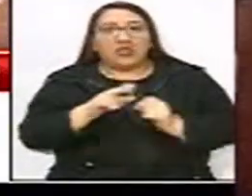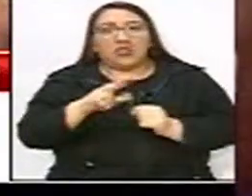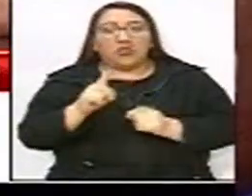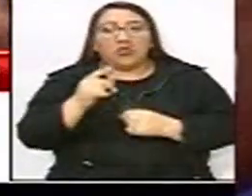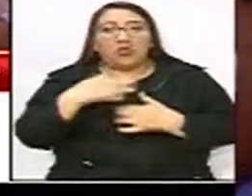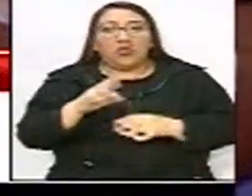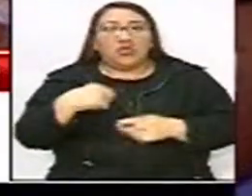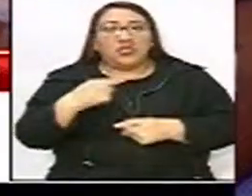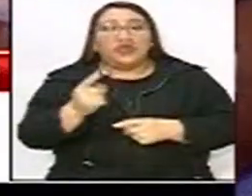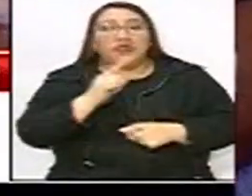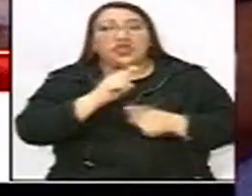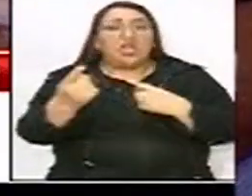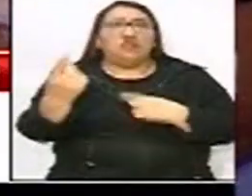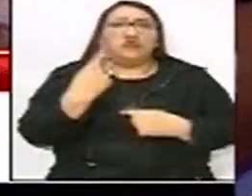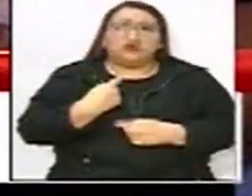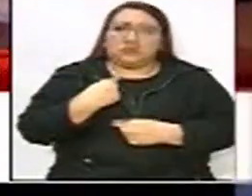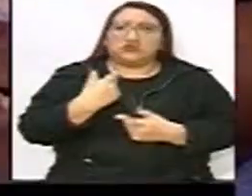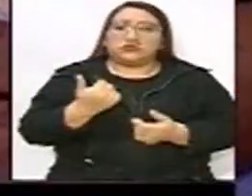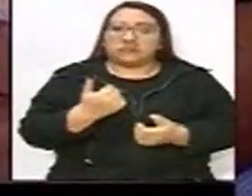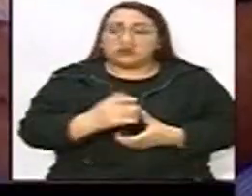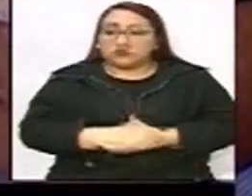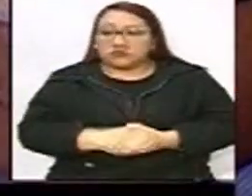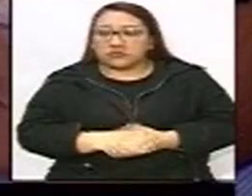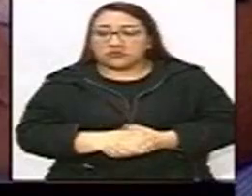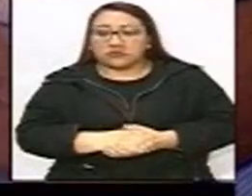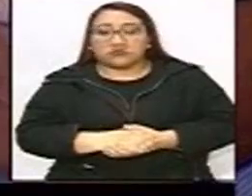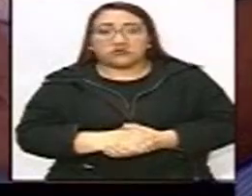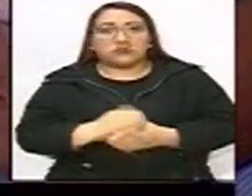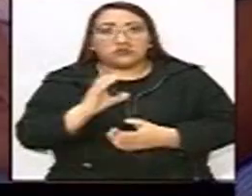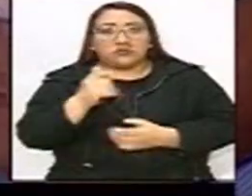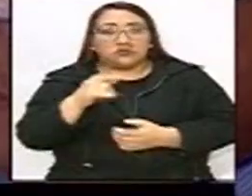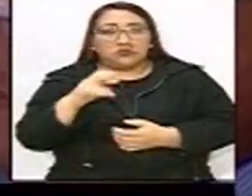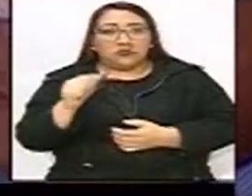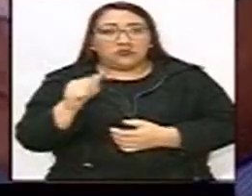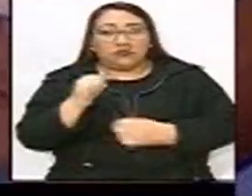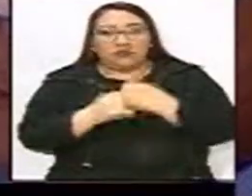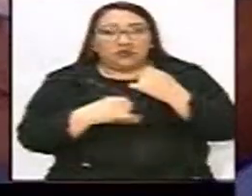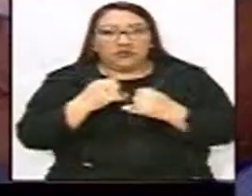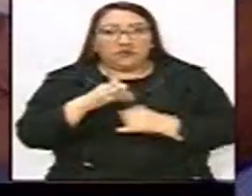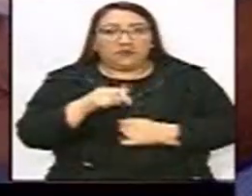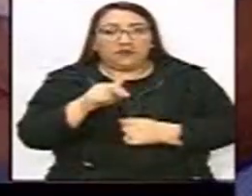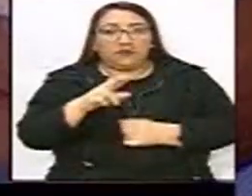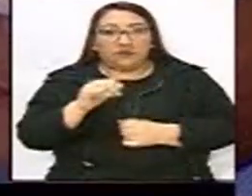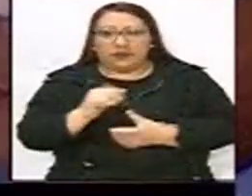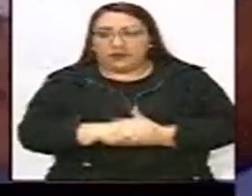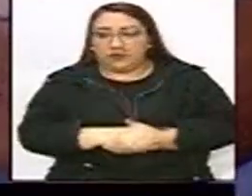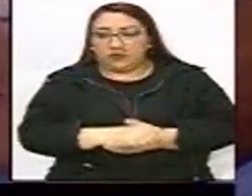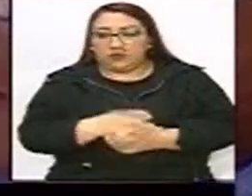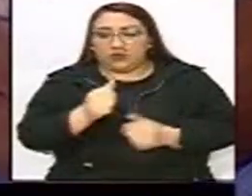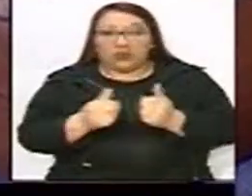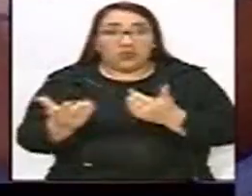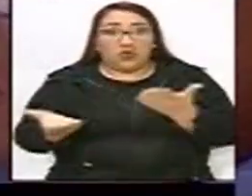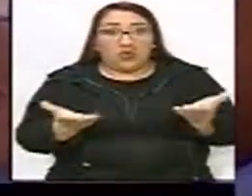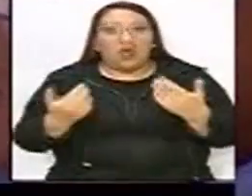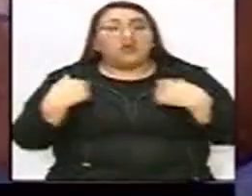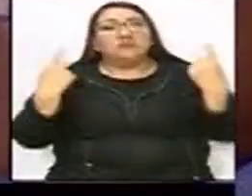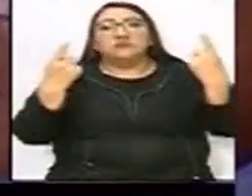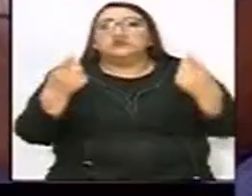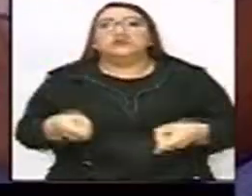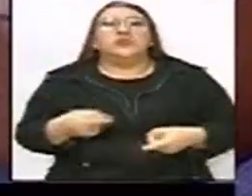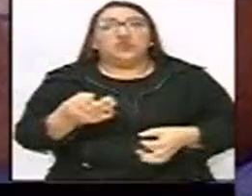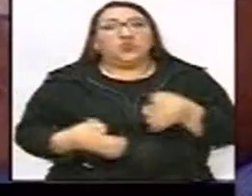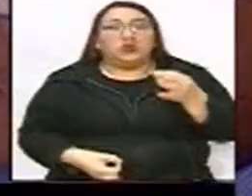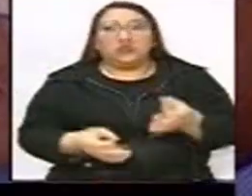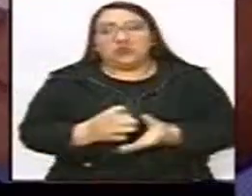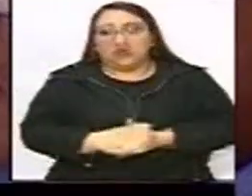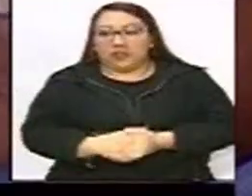presenta una demanda arbitral en la Cámara Internacional de París. Con lo cual, ambas partes nos hemos sometido a un